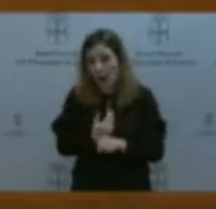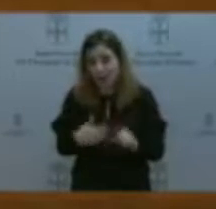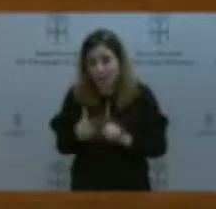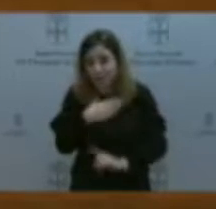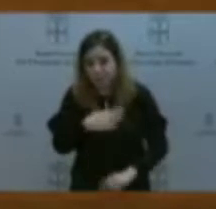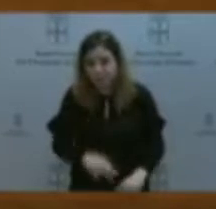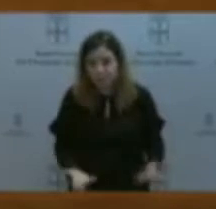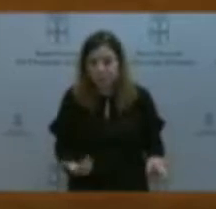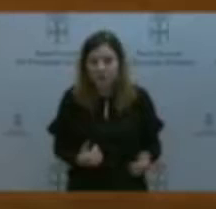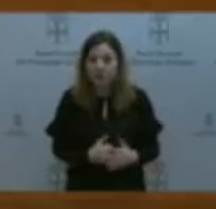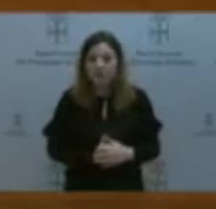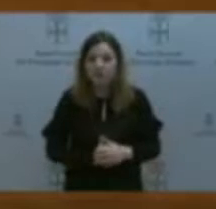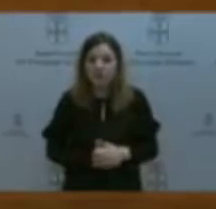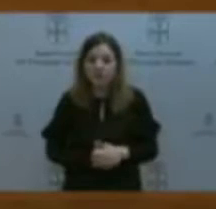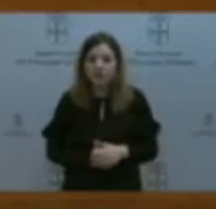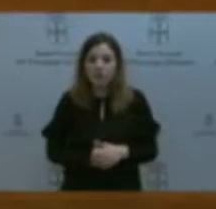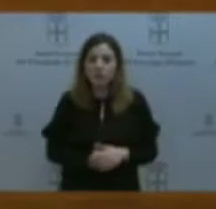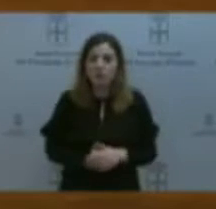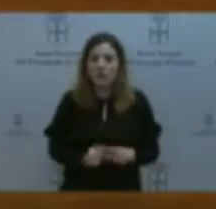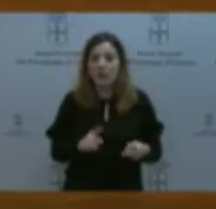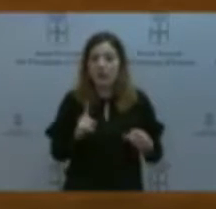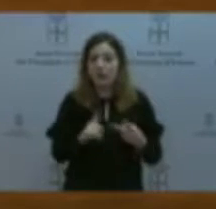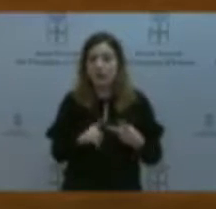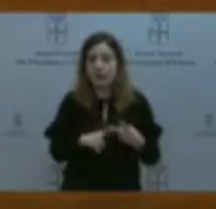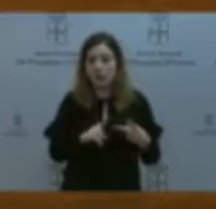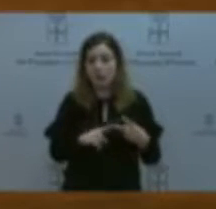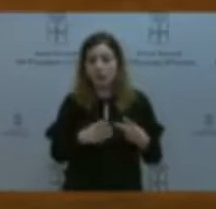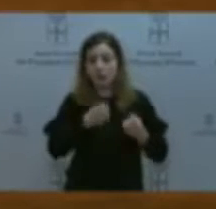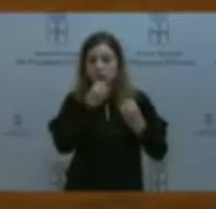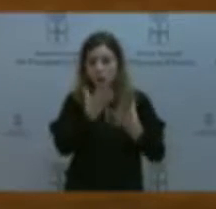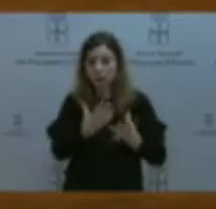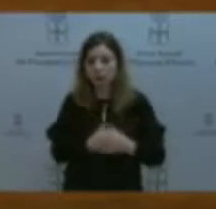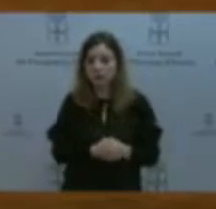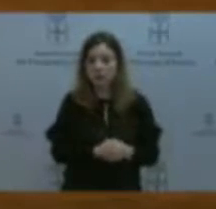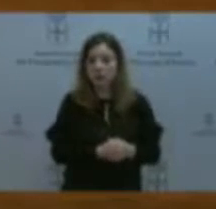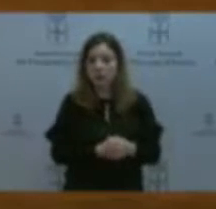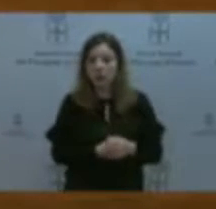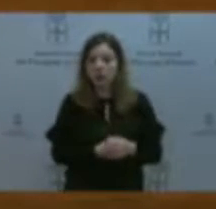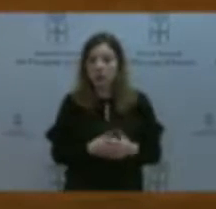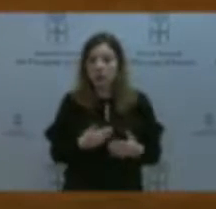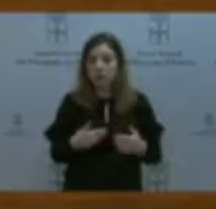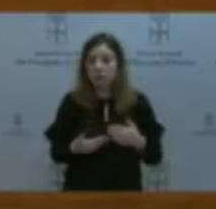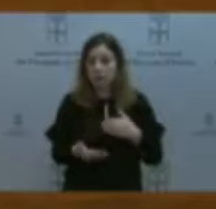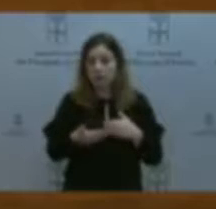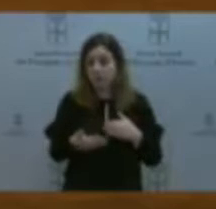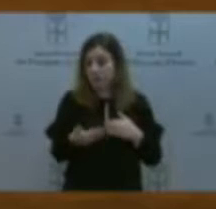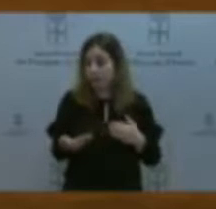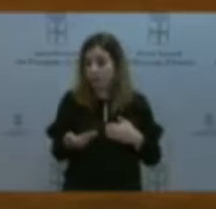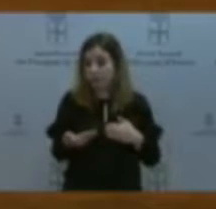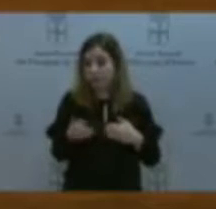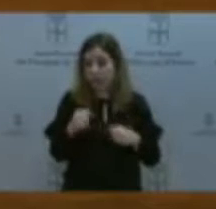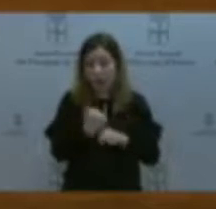Segundo factor que quería poner sobre la mesa. Una creciente precarización y fragmentación del empleo, consecuencia inequívoca de sus reformas